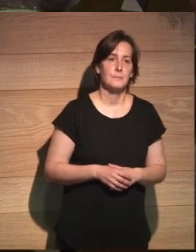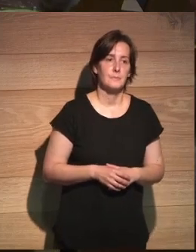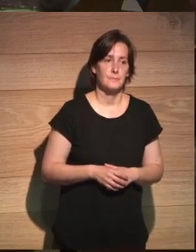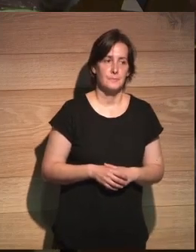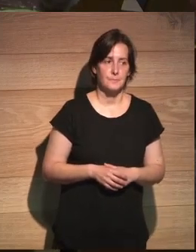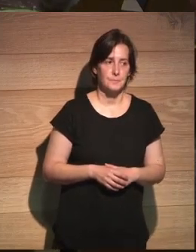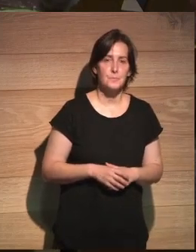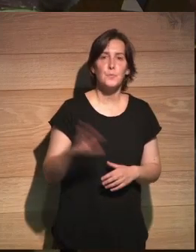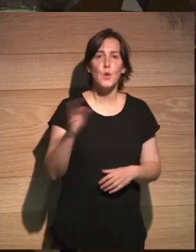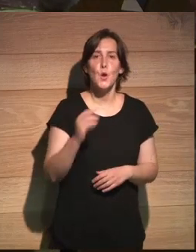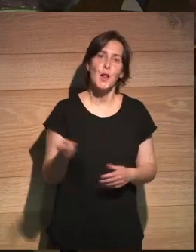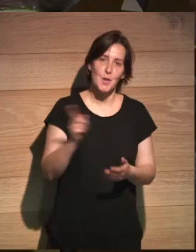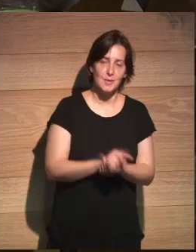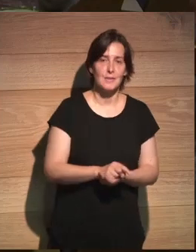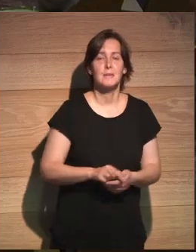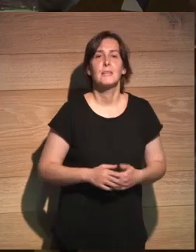Hola de nuevo.